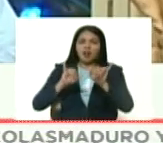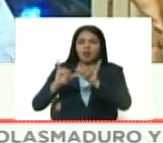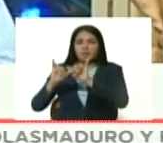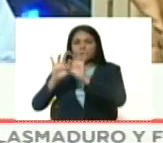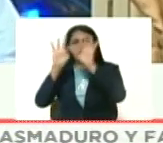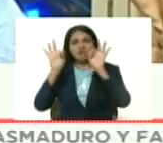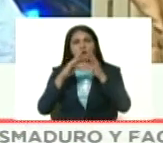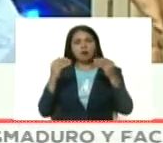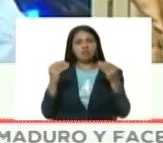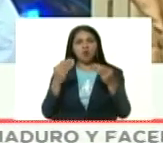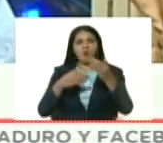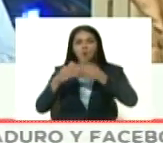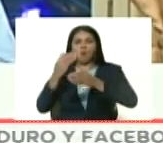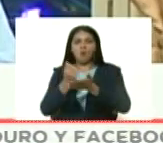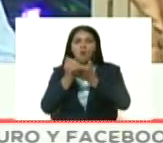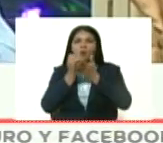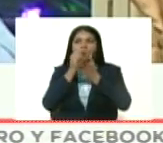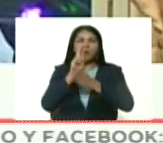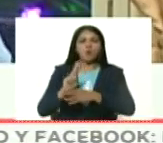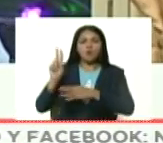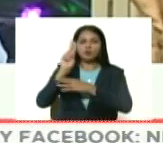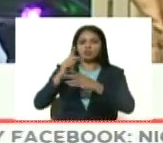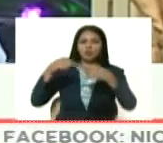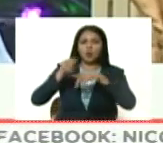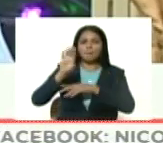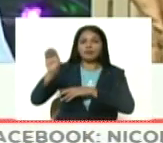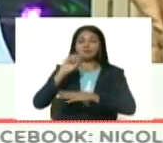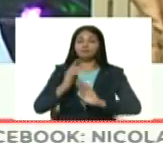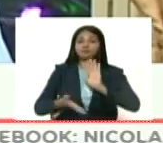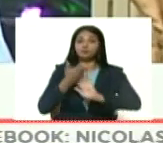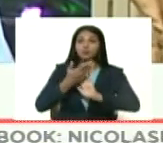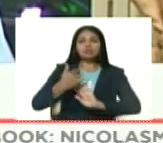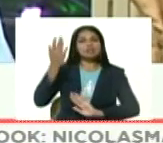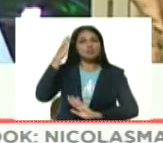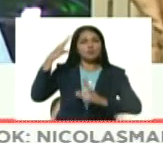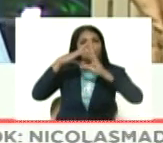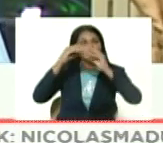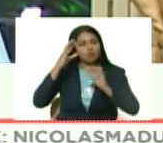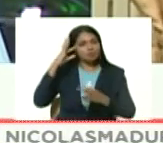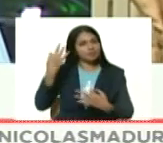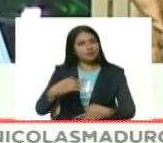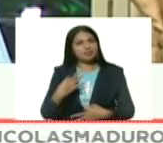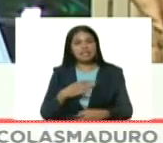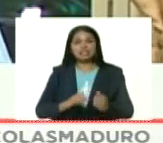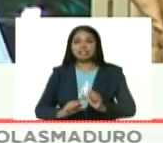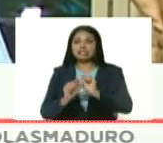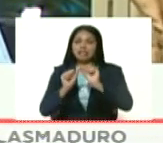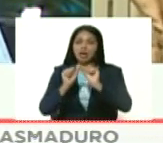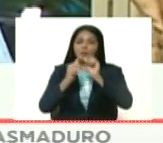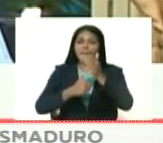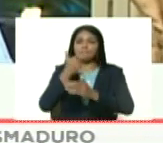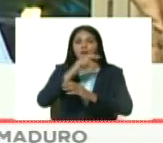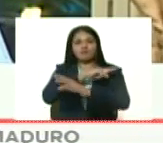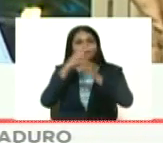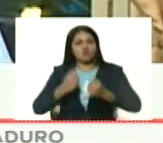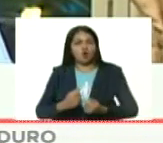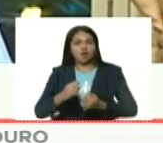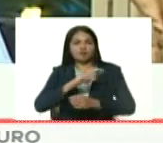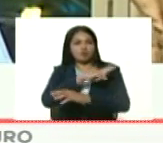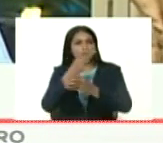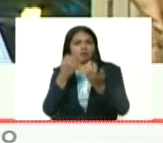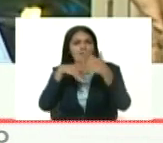liderazgo constructivo, útil al país. Es muy importante que lo sepamos y que sigamos fortaleciendo el liderazgo